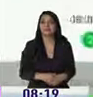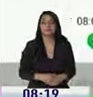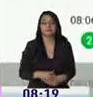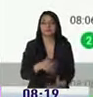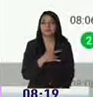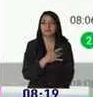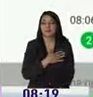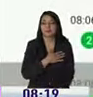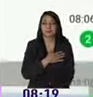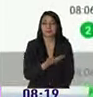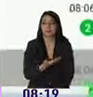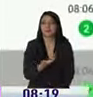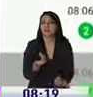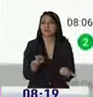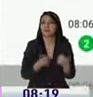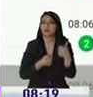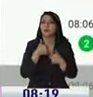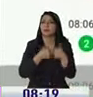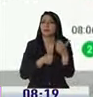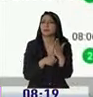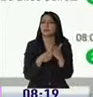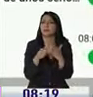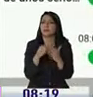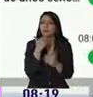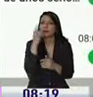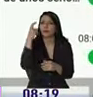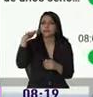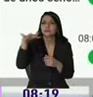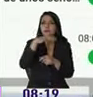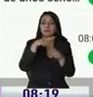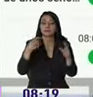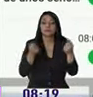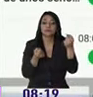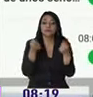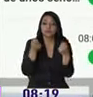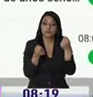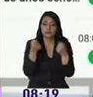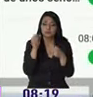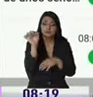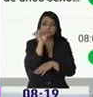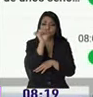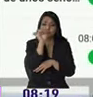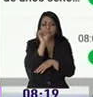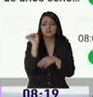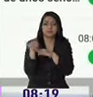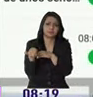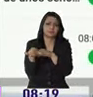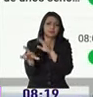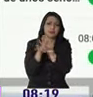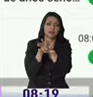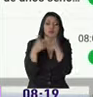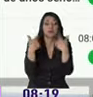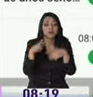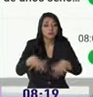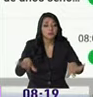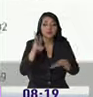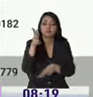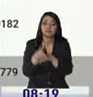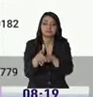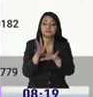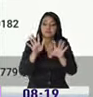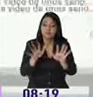sabemos de qué unidad, de dónde, qué ministerio será. Pero los choferes del Estado hacen lo que les da la gana. Se parquean donde les da la gana. Ese es el